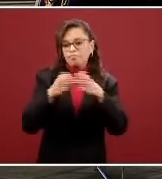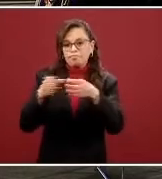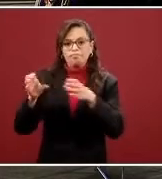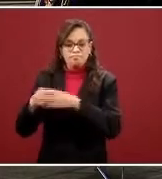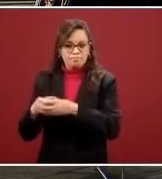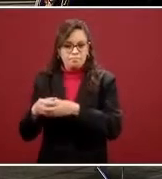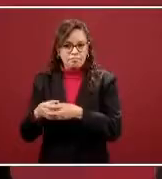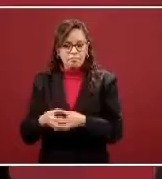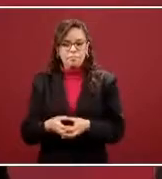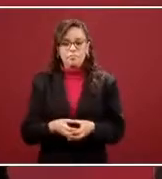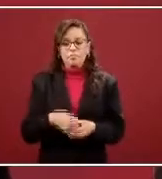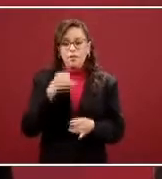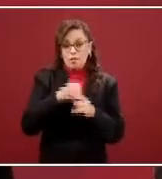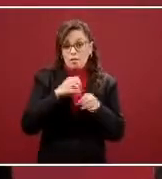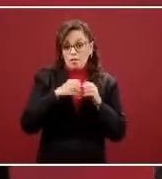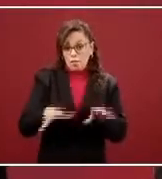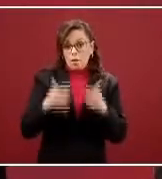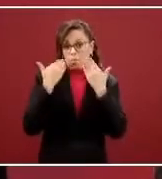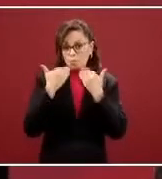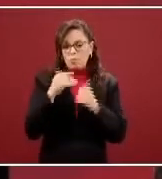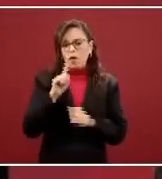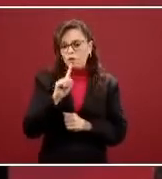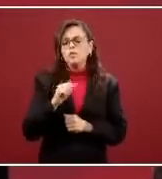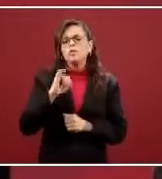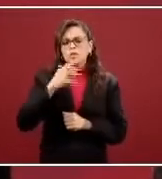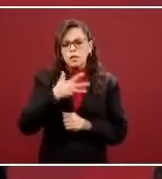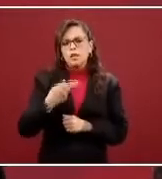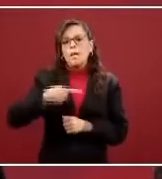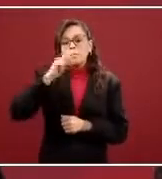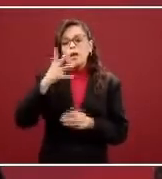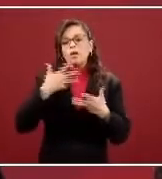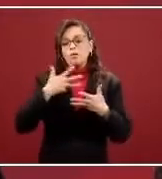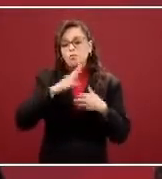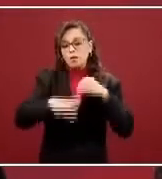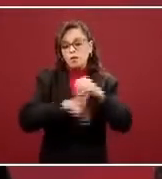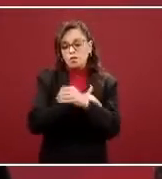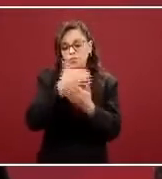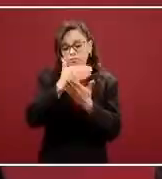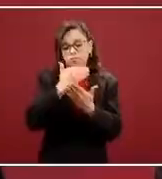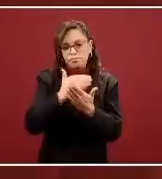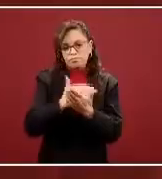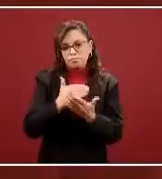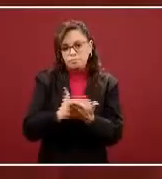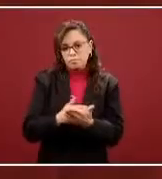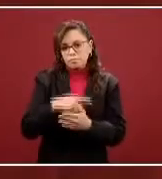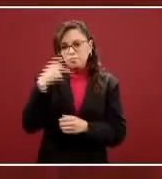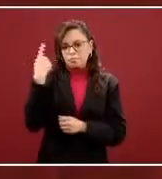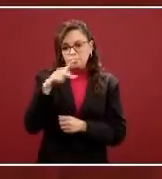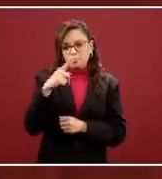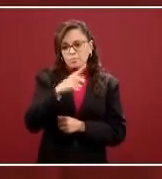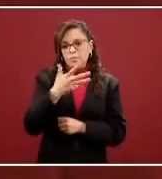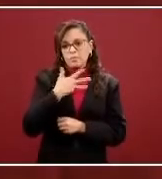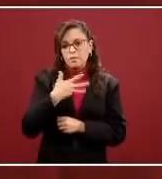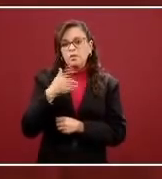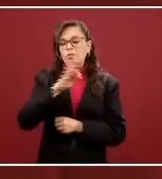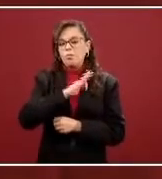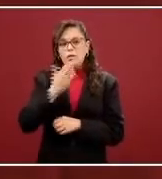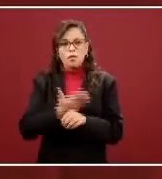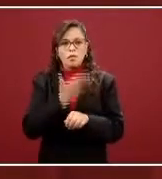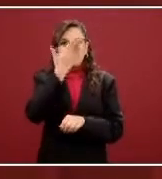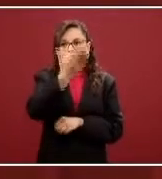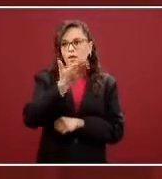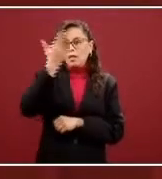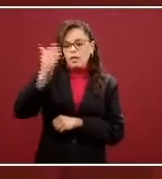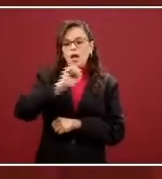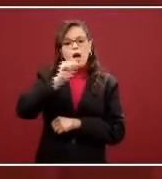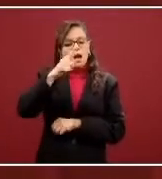información, pero es información que está en las bases de datos o que está en informes técnicos que se les pide de manera directa a los estados.